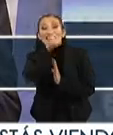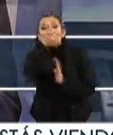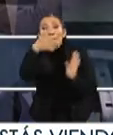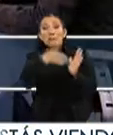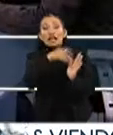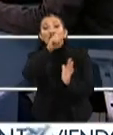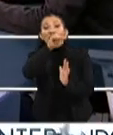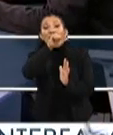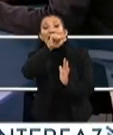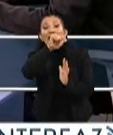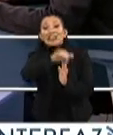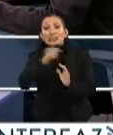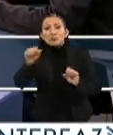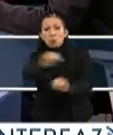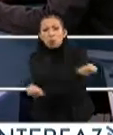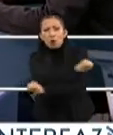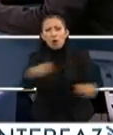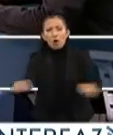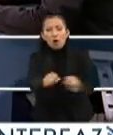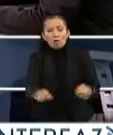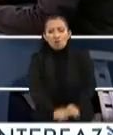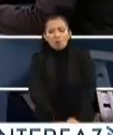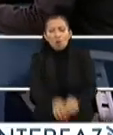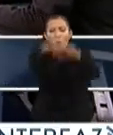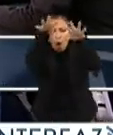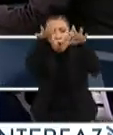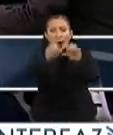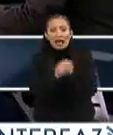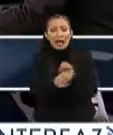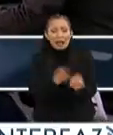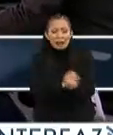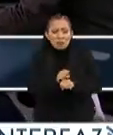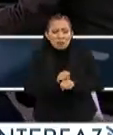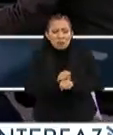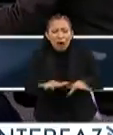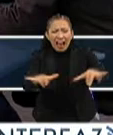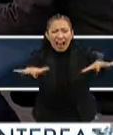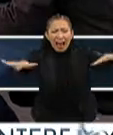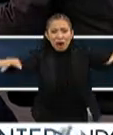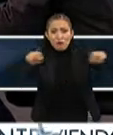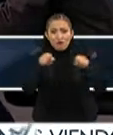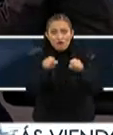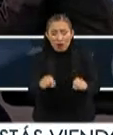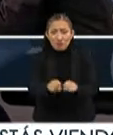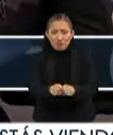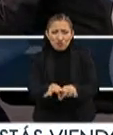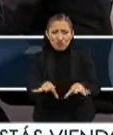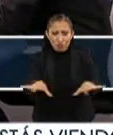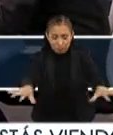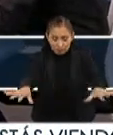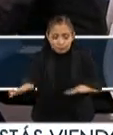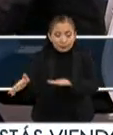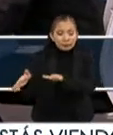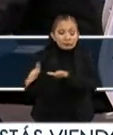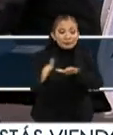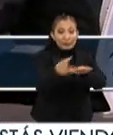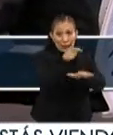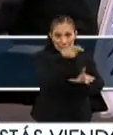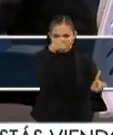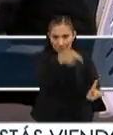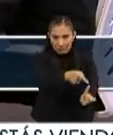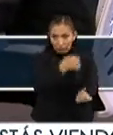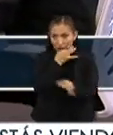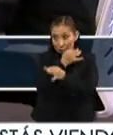236,000 toneladas de TNT. O sea, es una cantidad de energía brutal, totalmente. Ese fue el